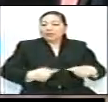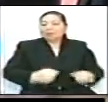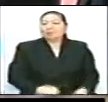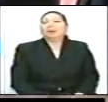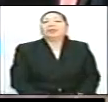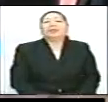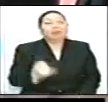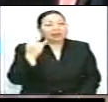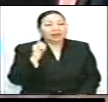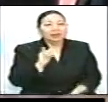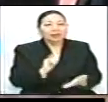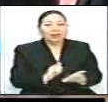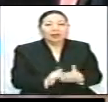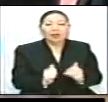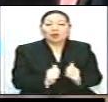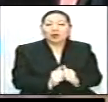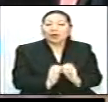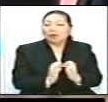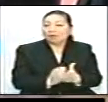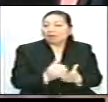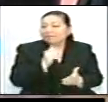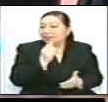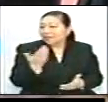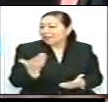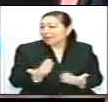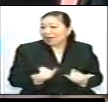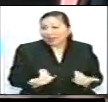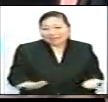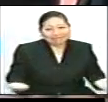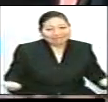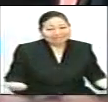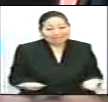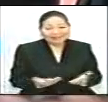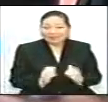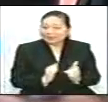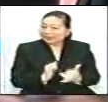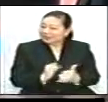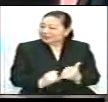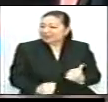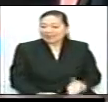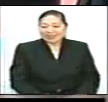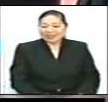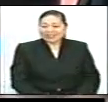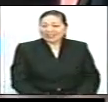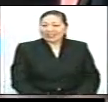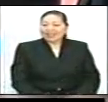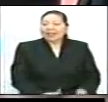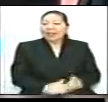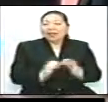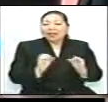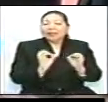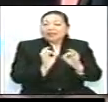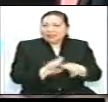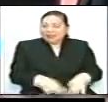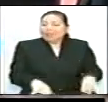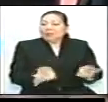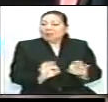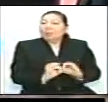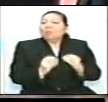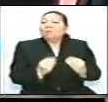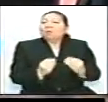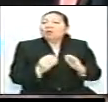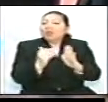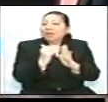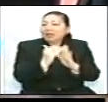debate ideológico seguramente con nuestros compañeros ausentes el día de hoy, pero un debate finalmente. Y creo que es importante, porque esa